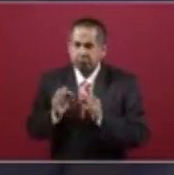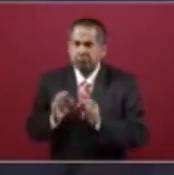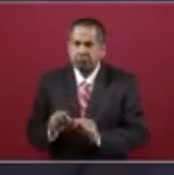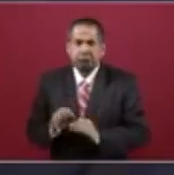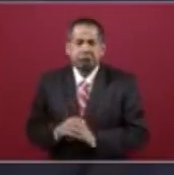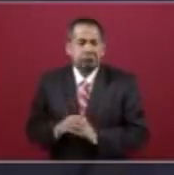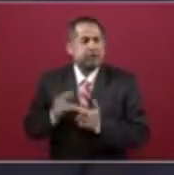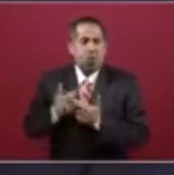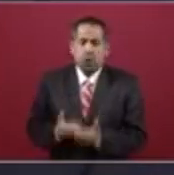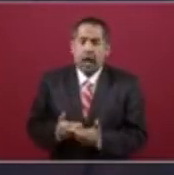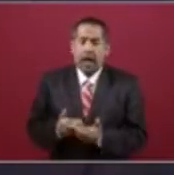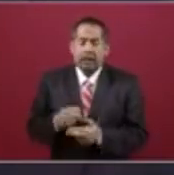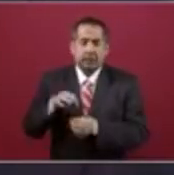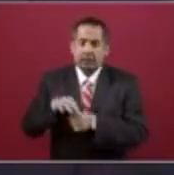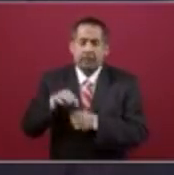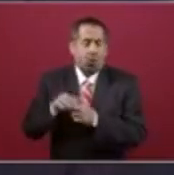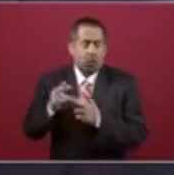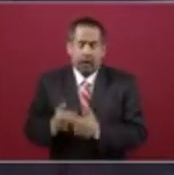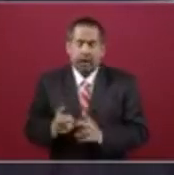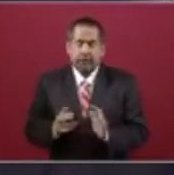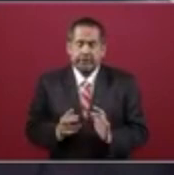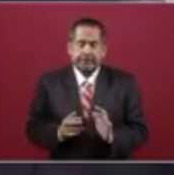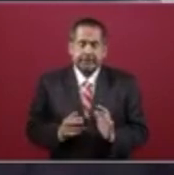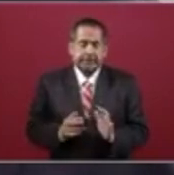tenemos que decidir sobre